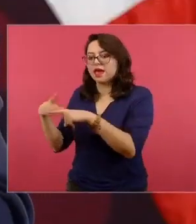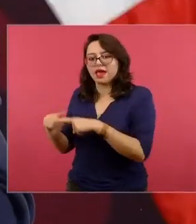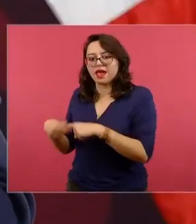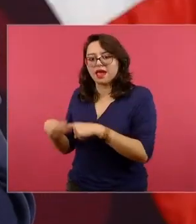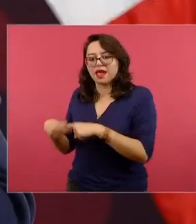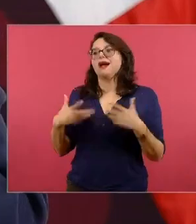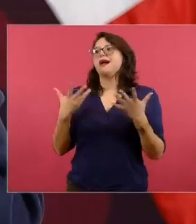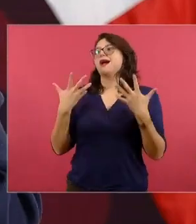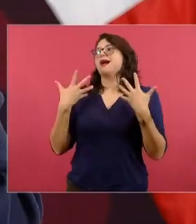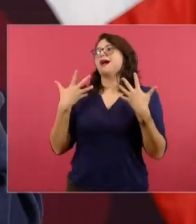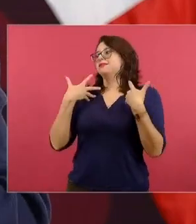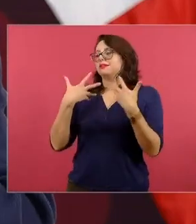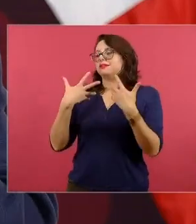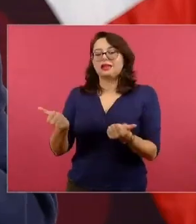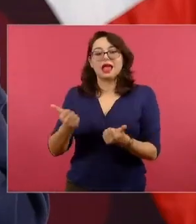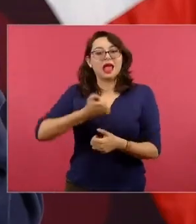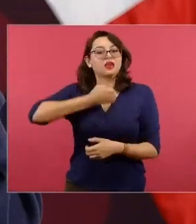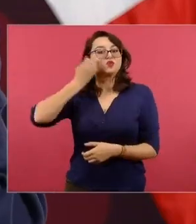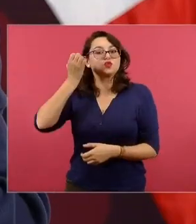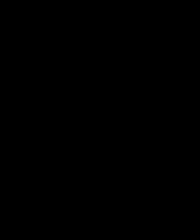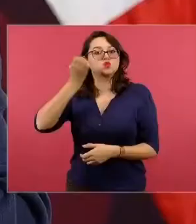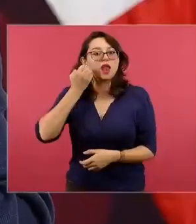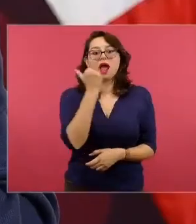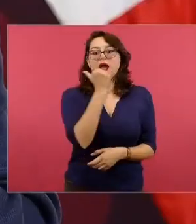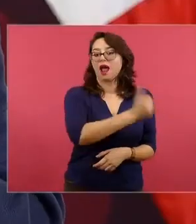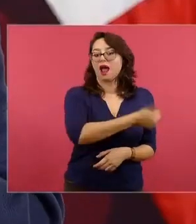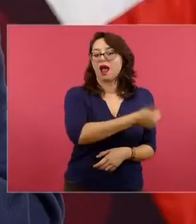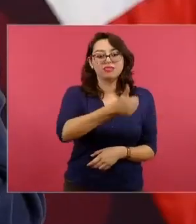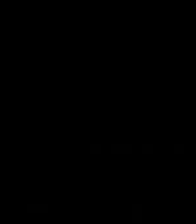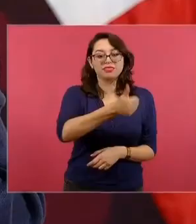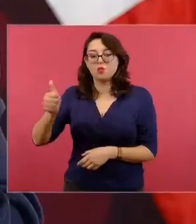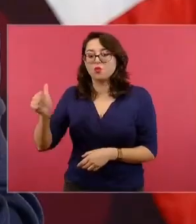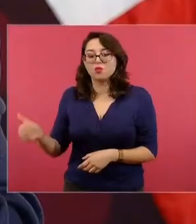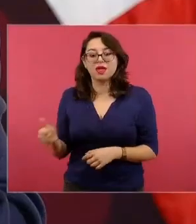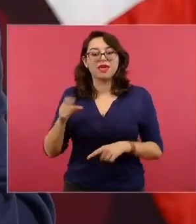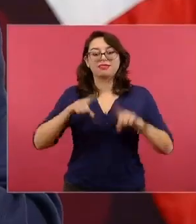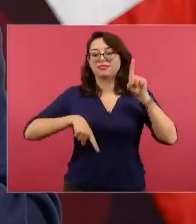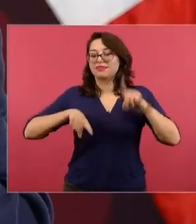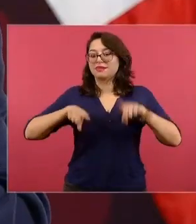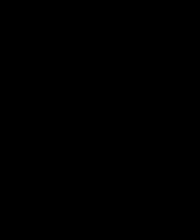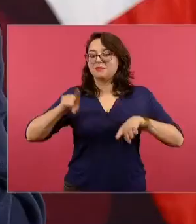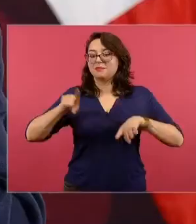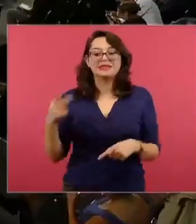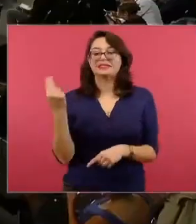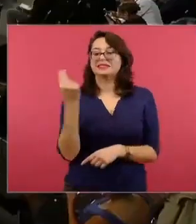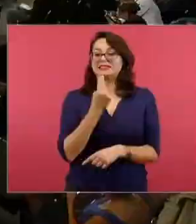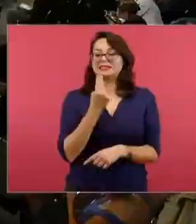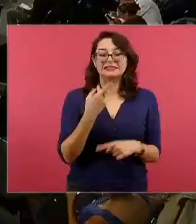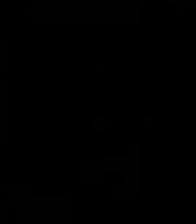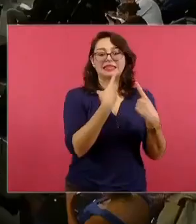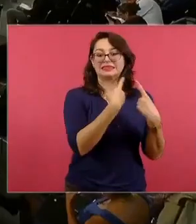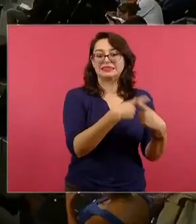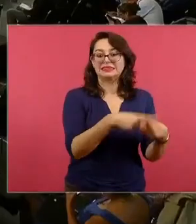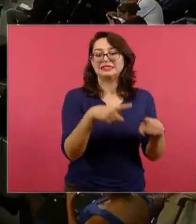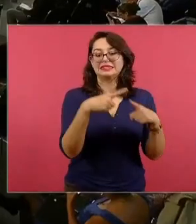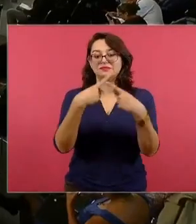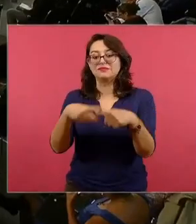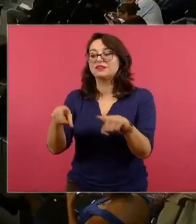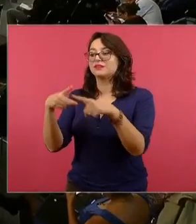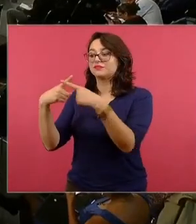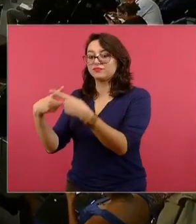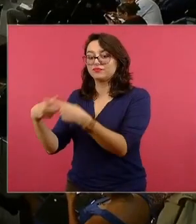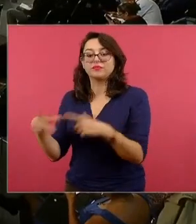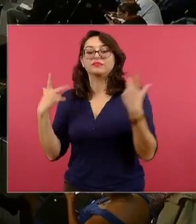es fijo, es en ese momento donde el programa analítico se replantea, se reestructura y del cual